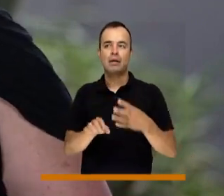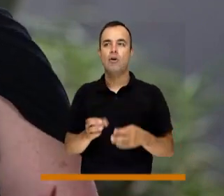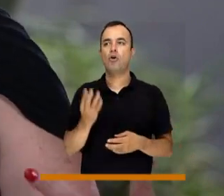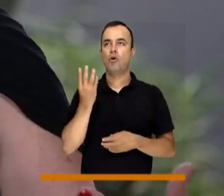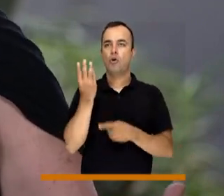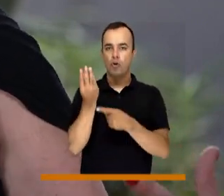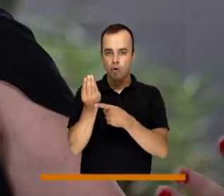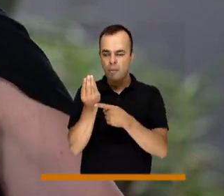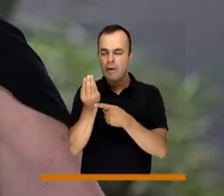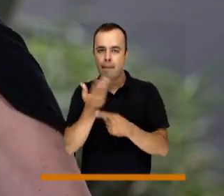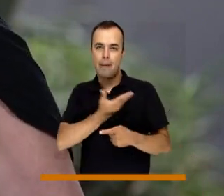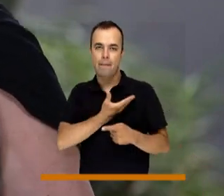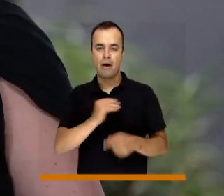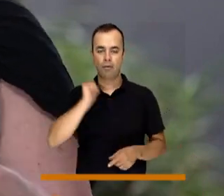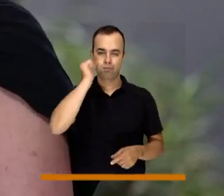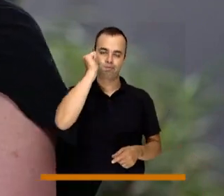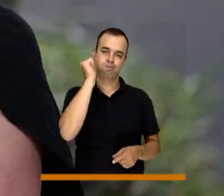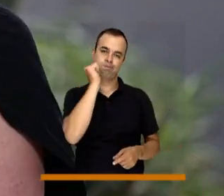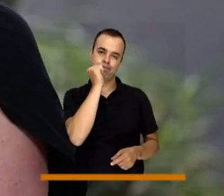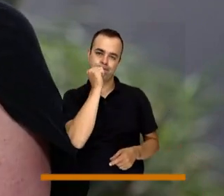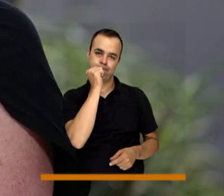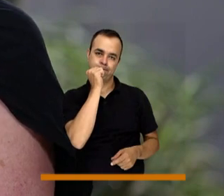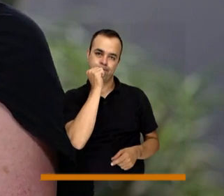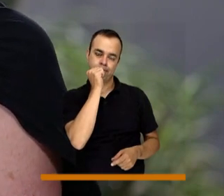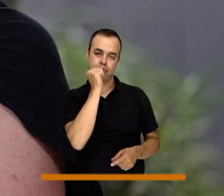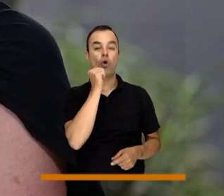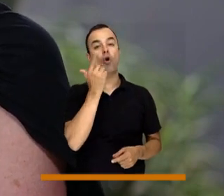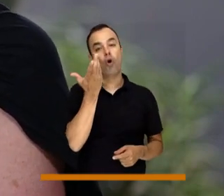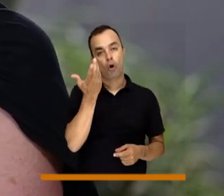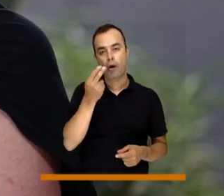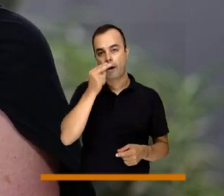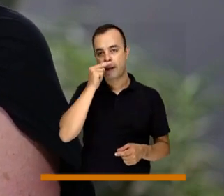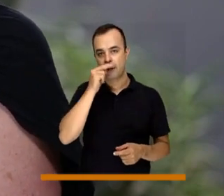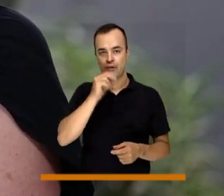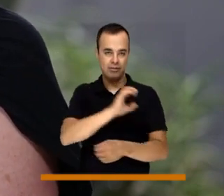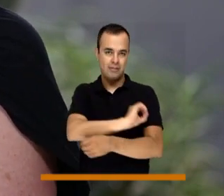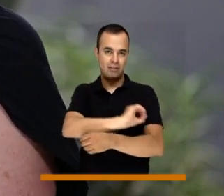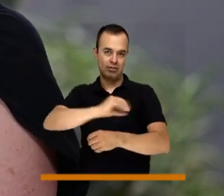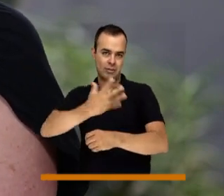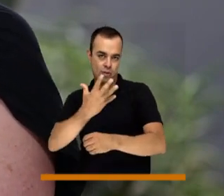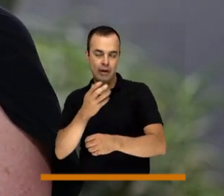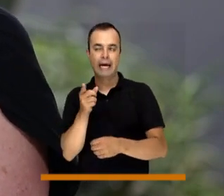primer grupo son mamás gestantes o niños en primera infancia.